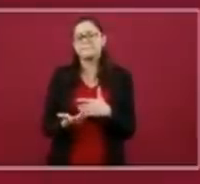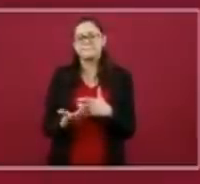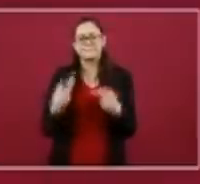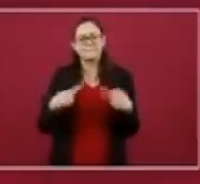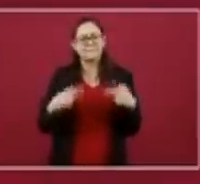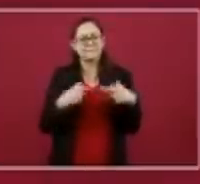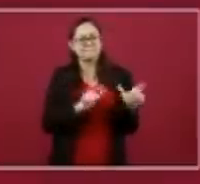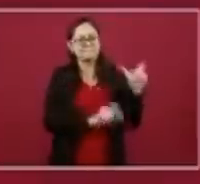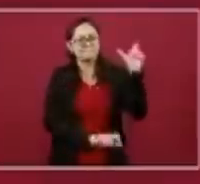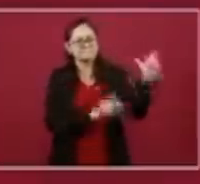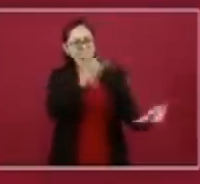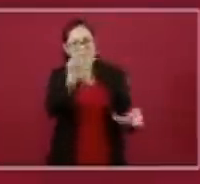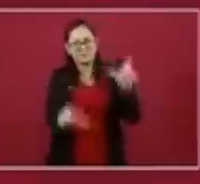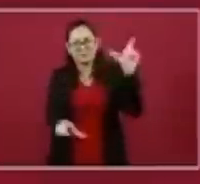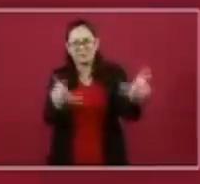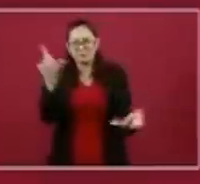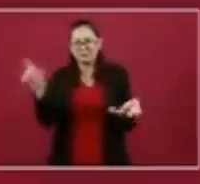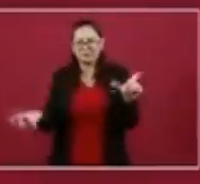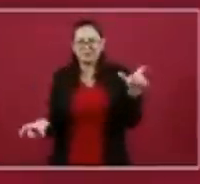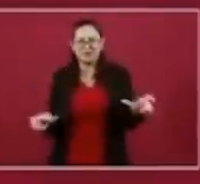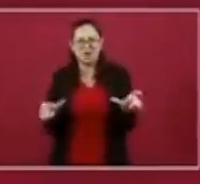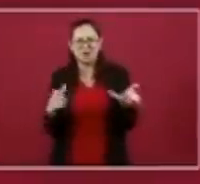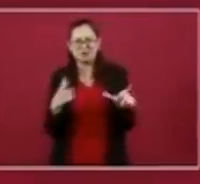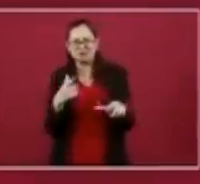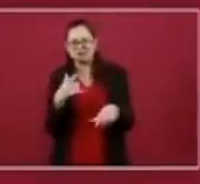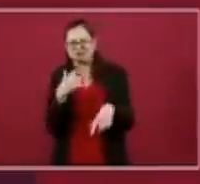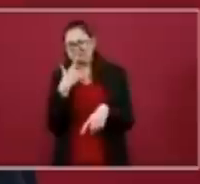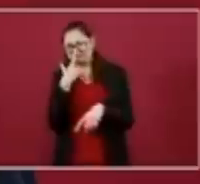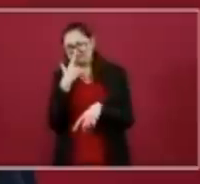personajes de dudosa